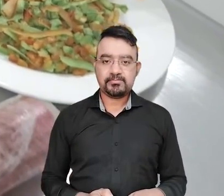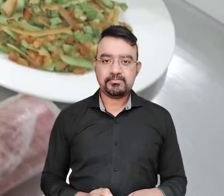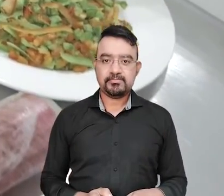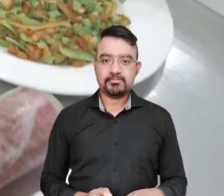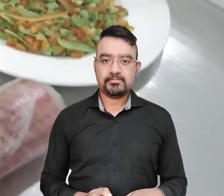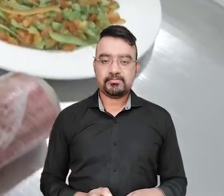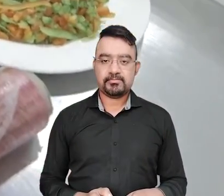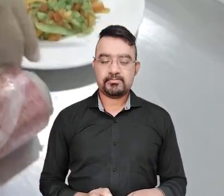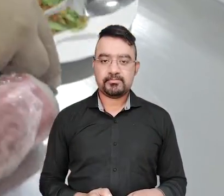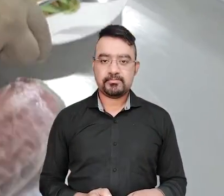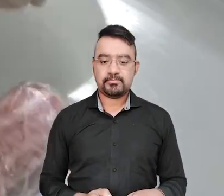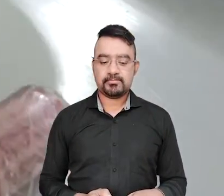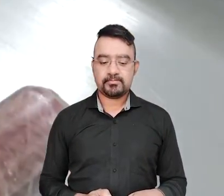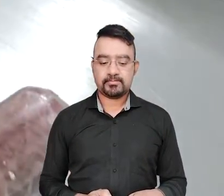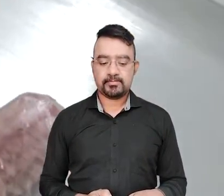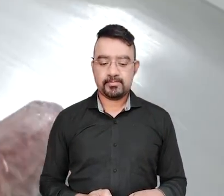Vamos a colocarle